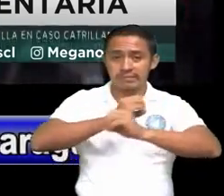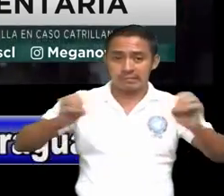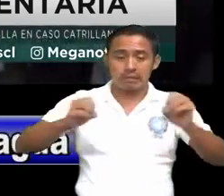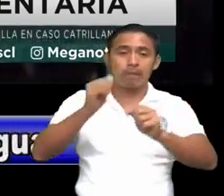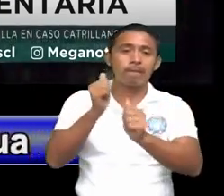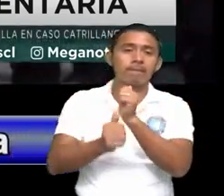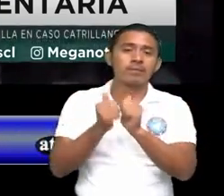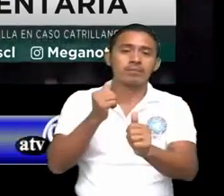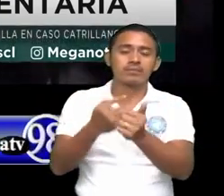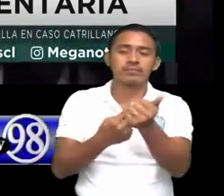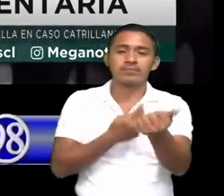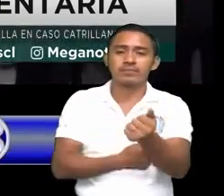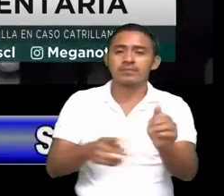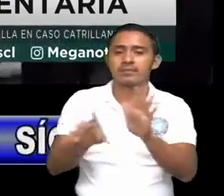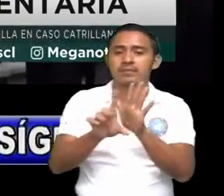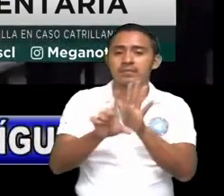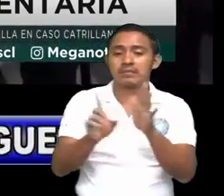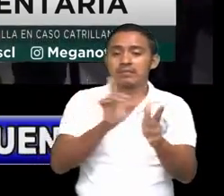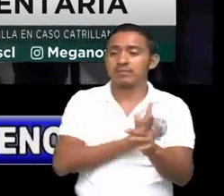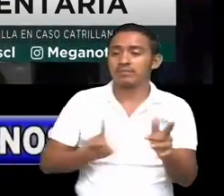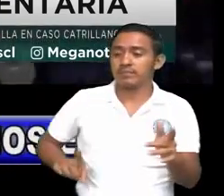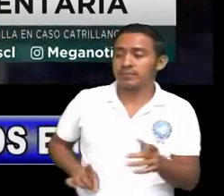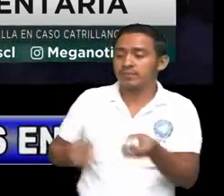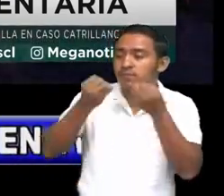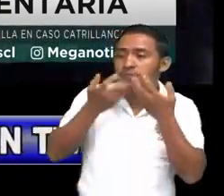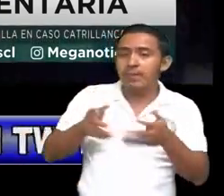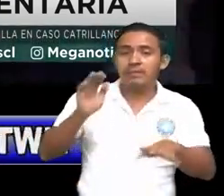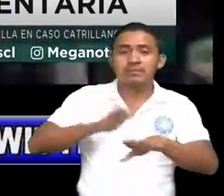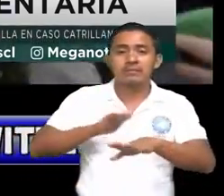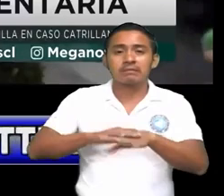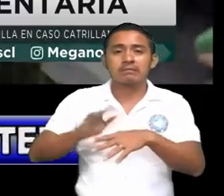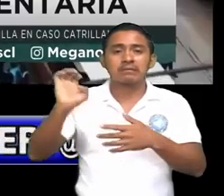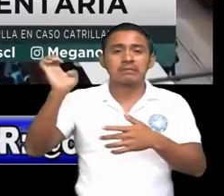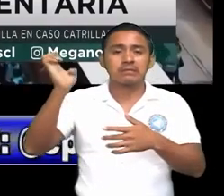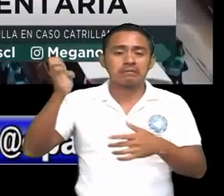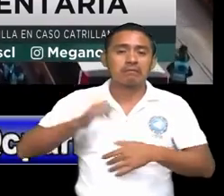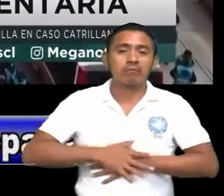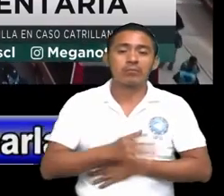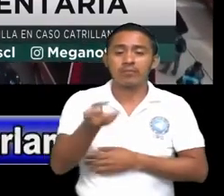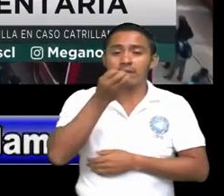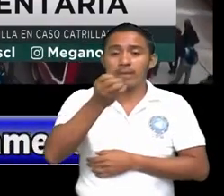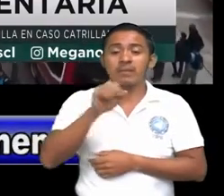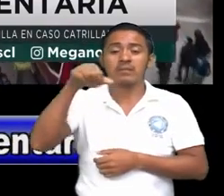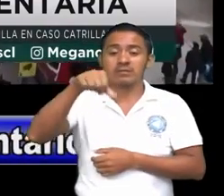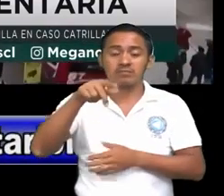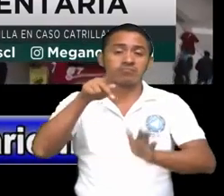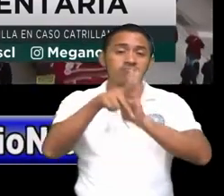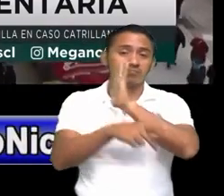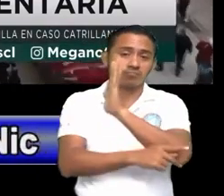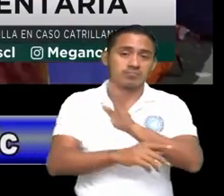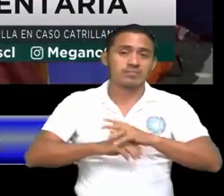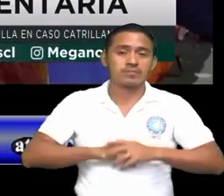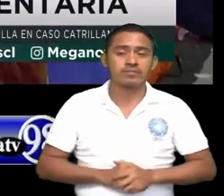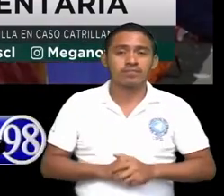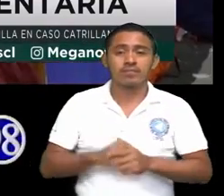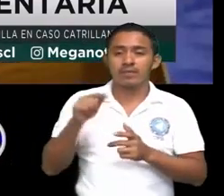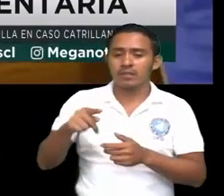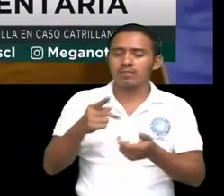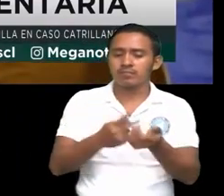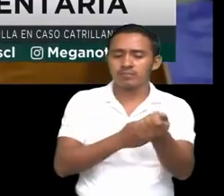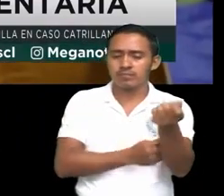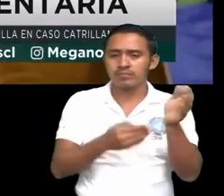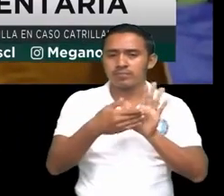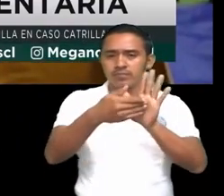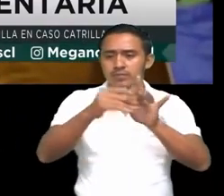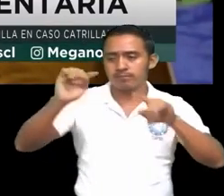a un proyecto de ley de diputados para declarar la emergencia alimentaria en el país suramericano. El anteproyecto es presentado por